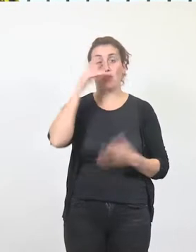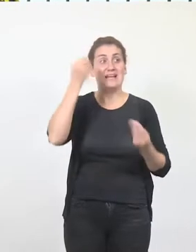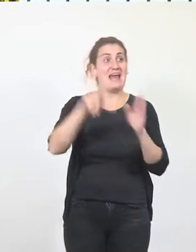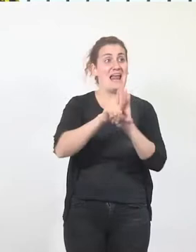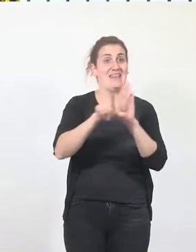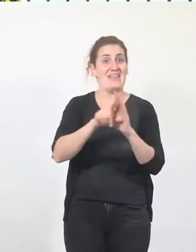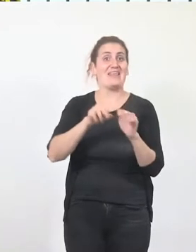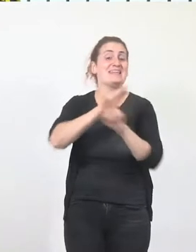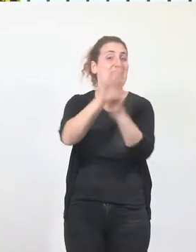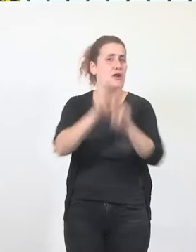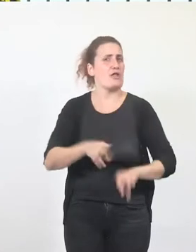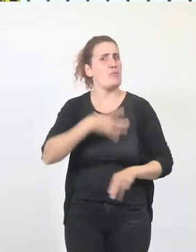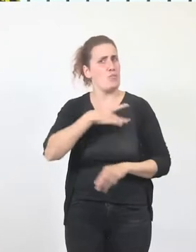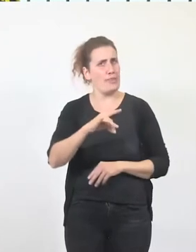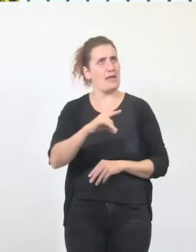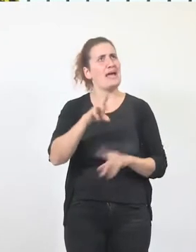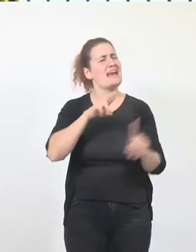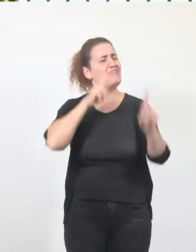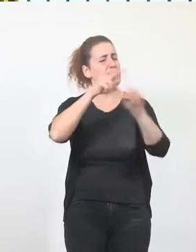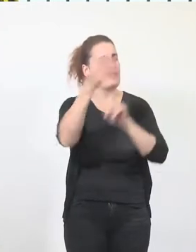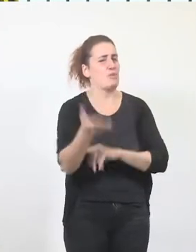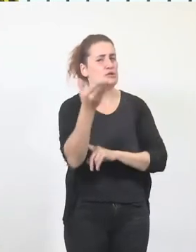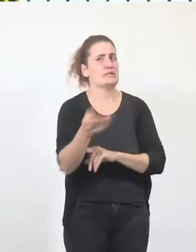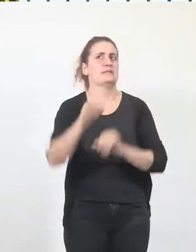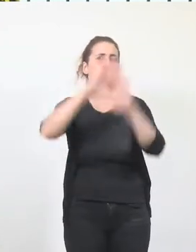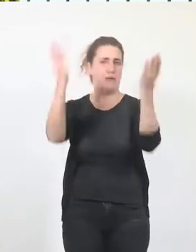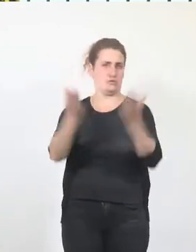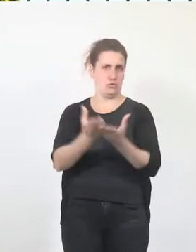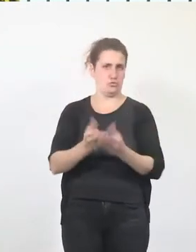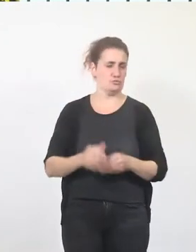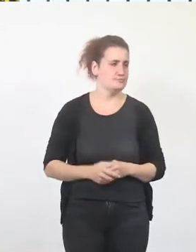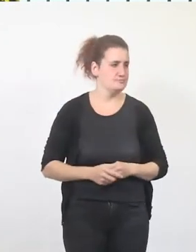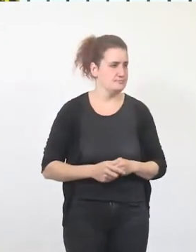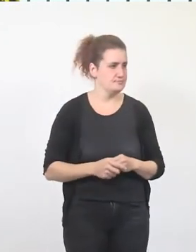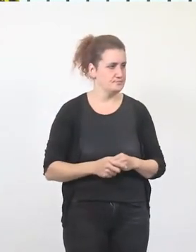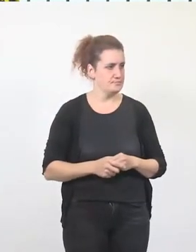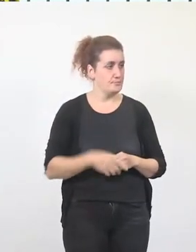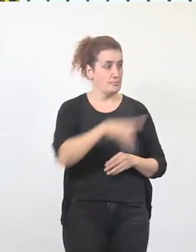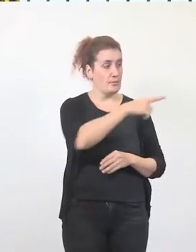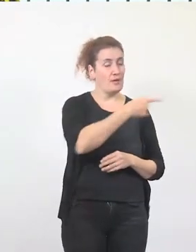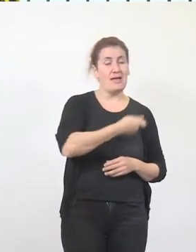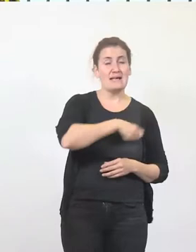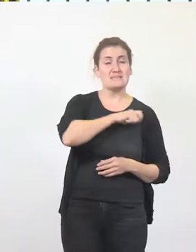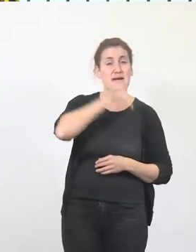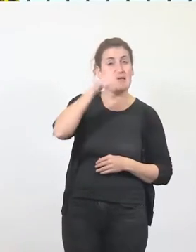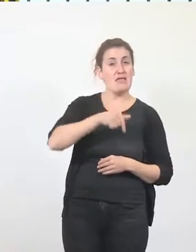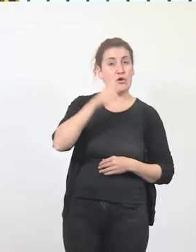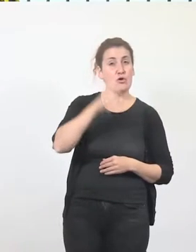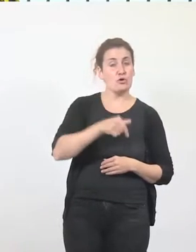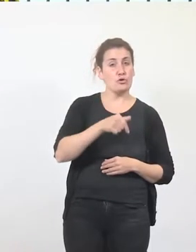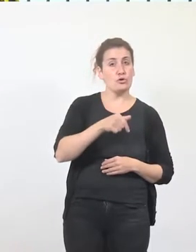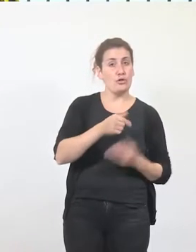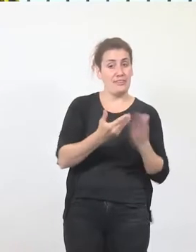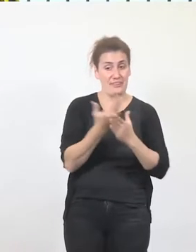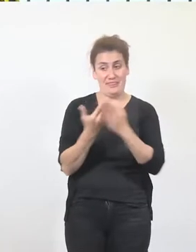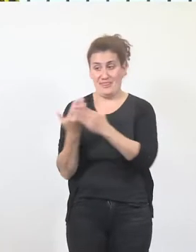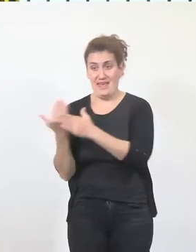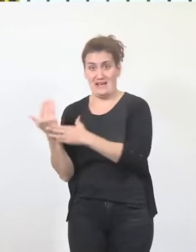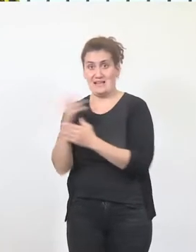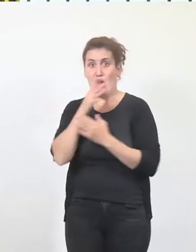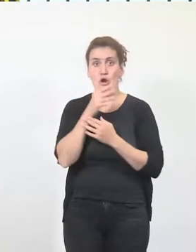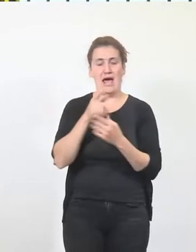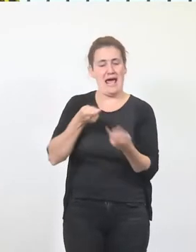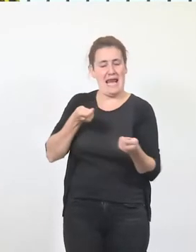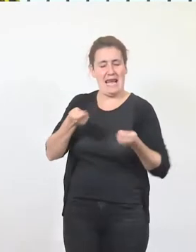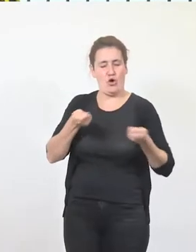referencia importante para todo. La España de hoy, estos días, está negociando